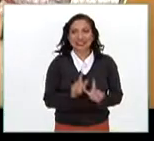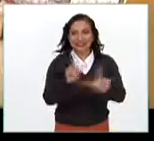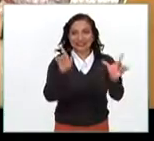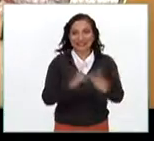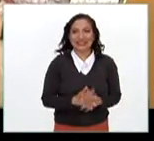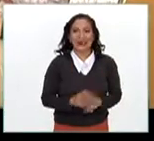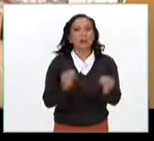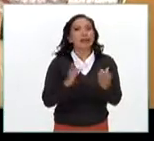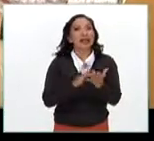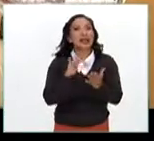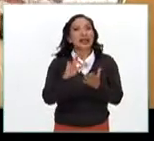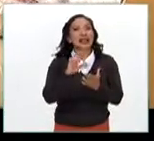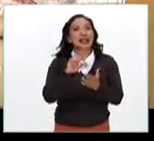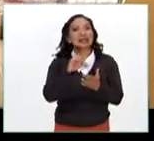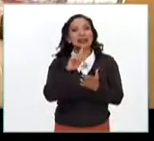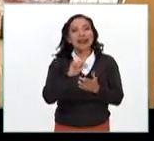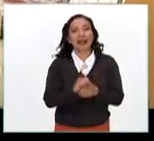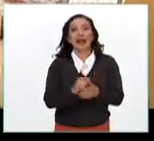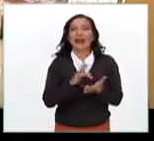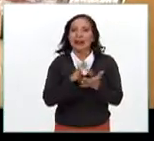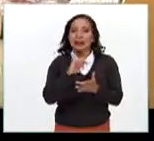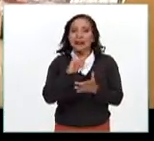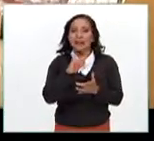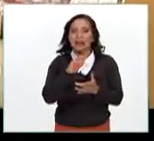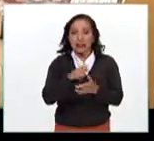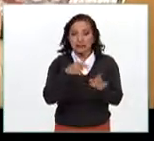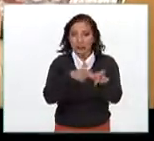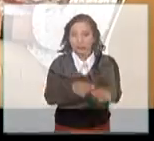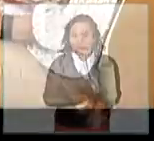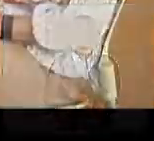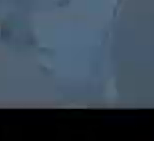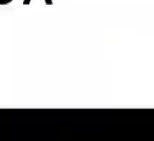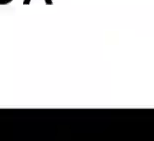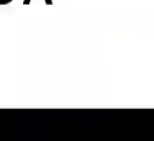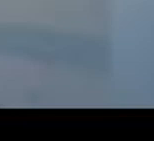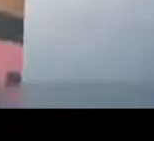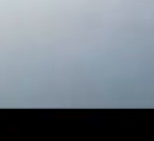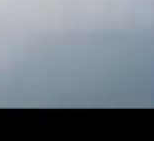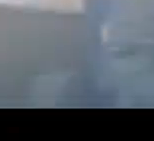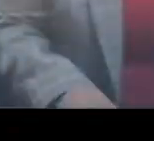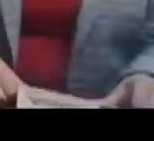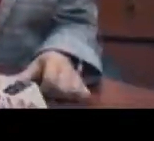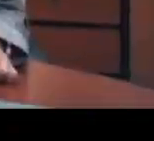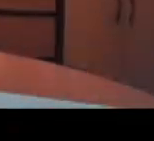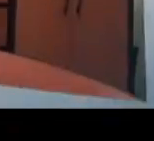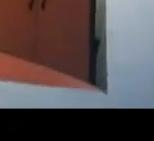listo. Pues muchas gracias, Elisa. Gracias, Javier. Y seguimos aquí.